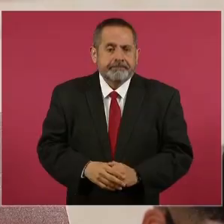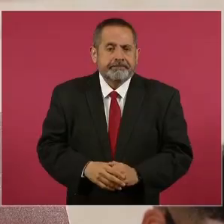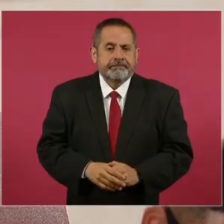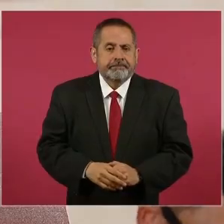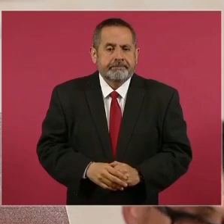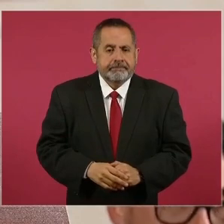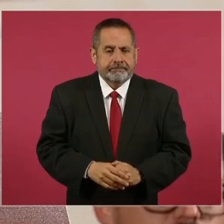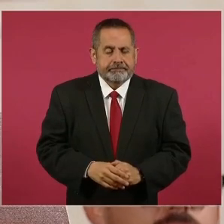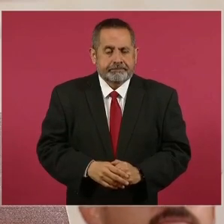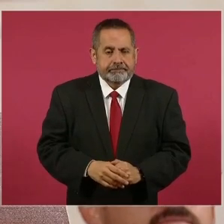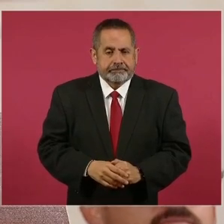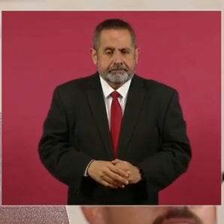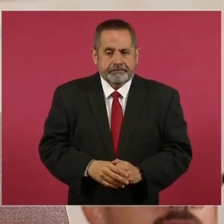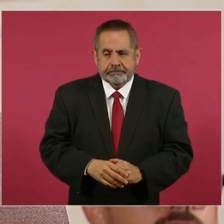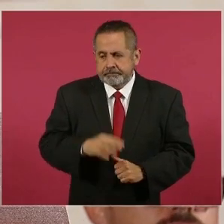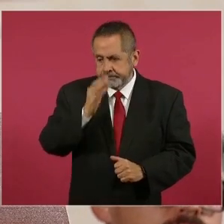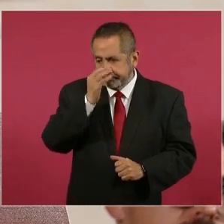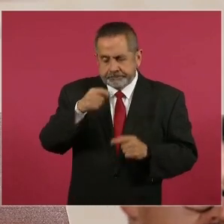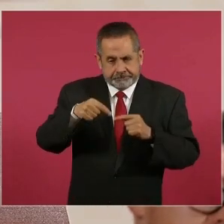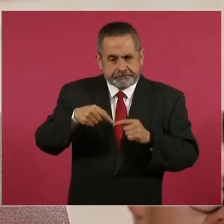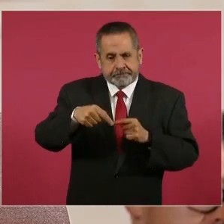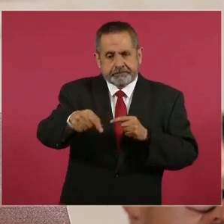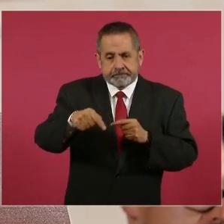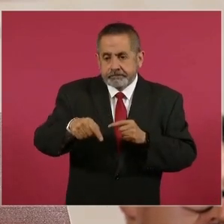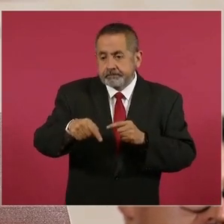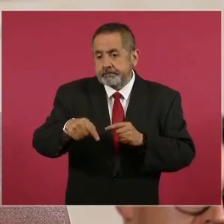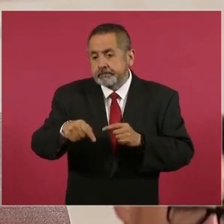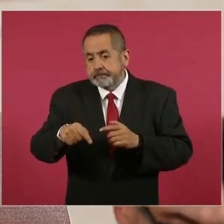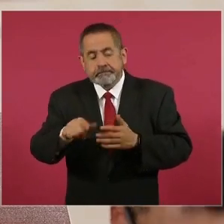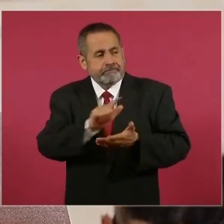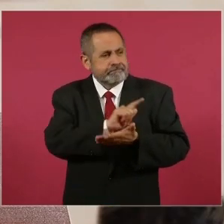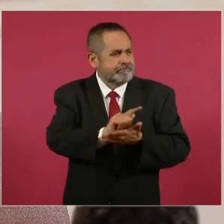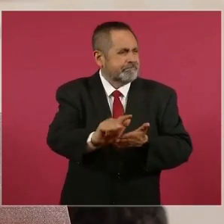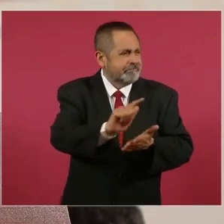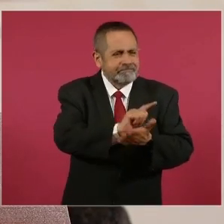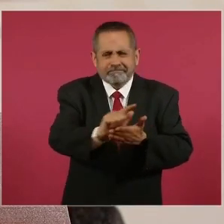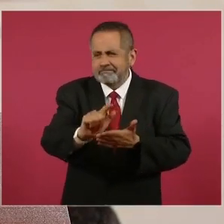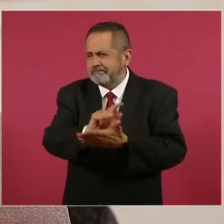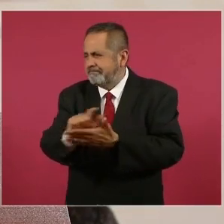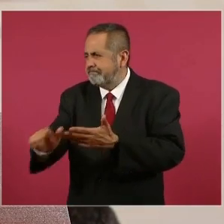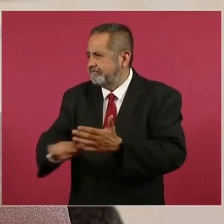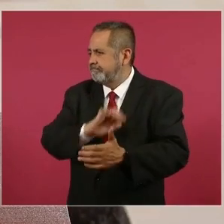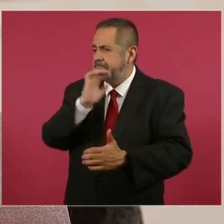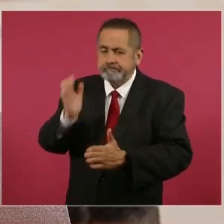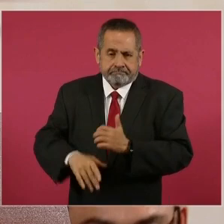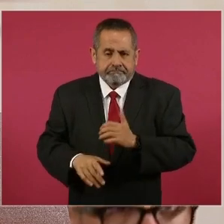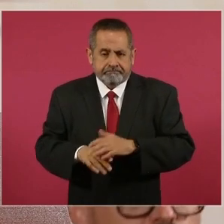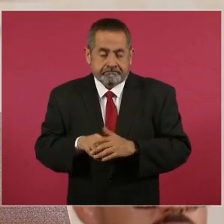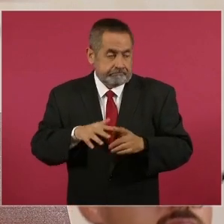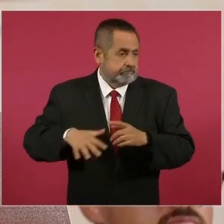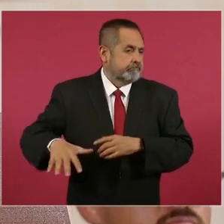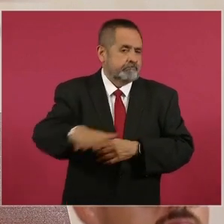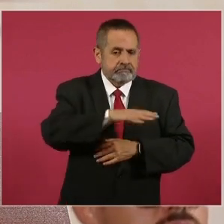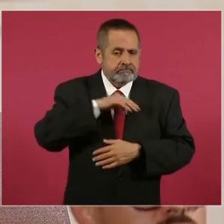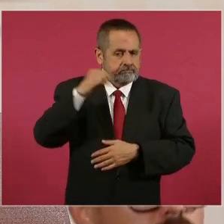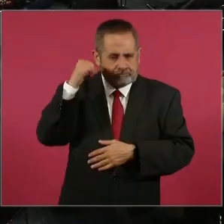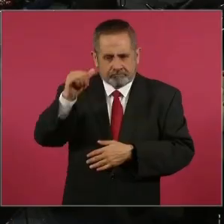reconstrucción ya estamos a punto de terminar de limpiar todo